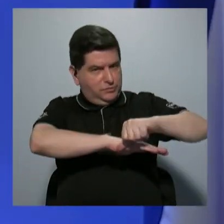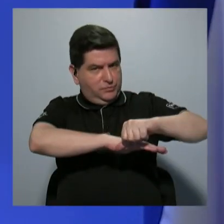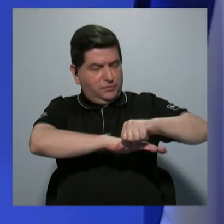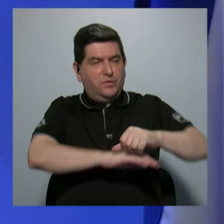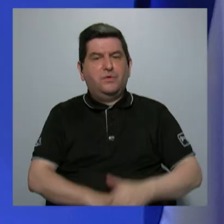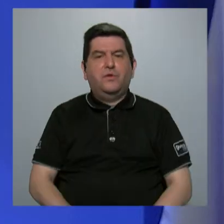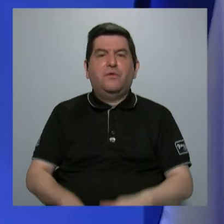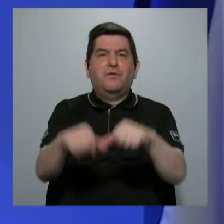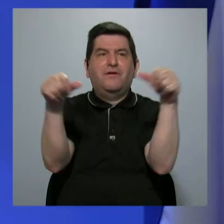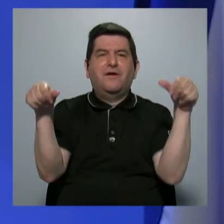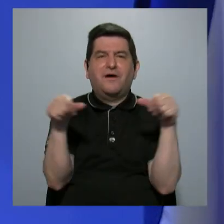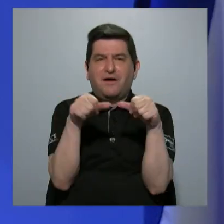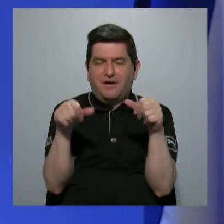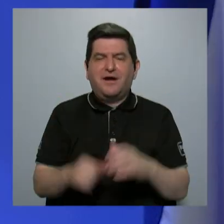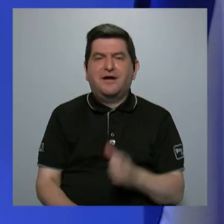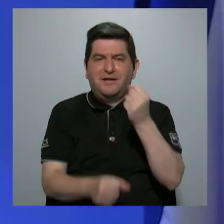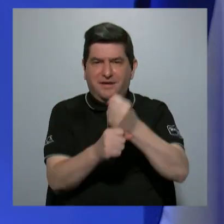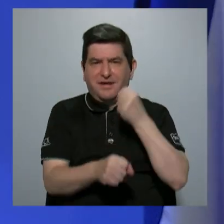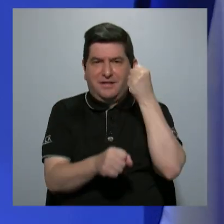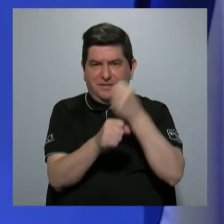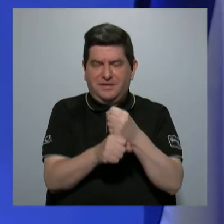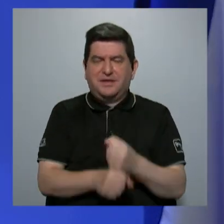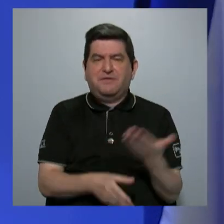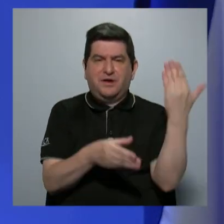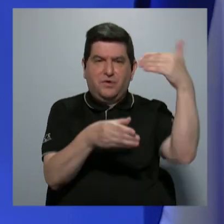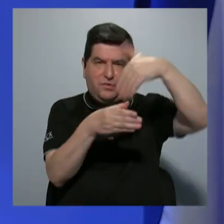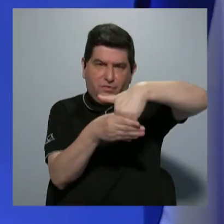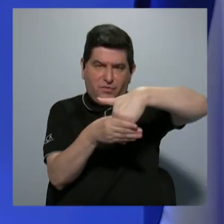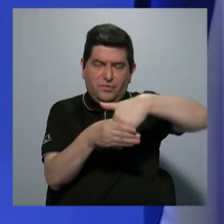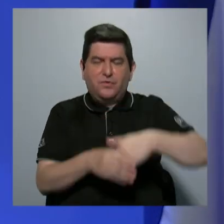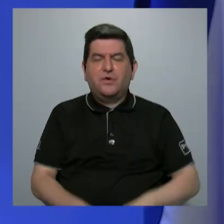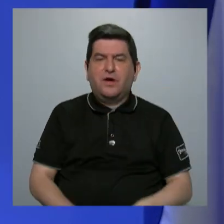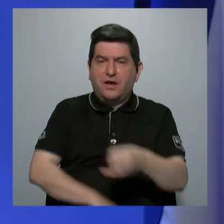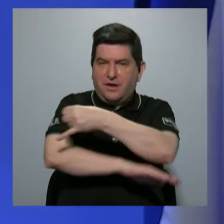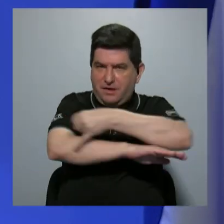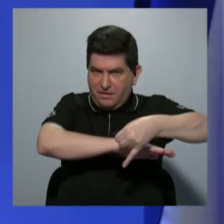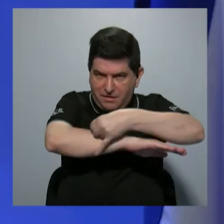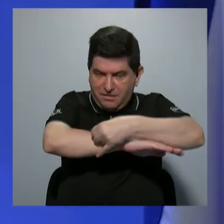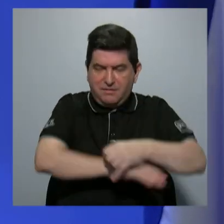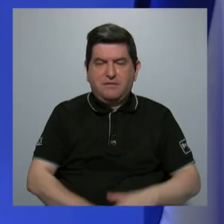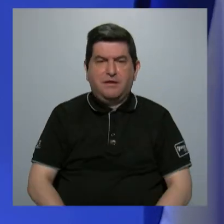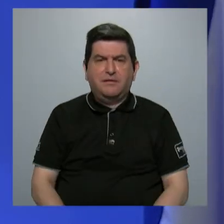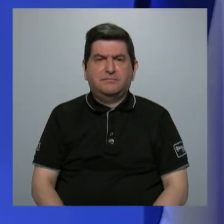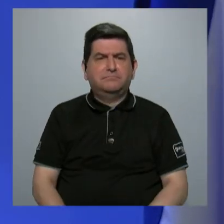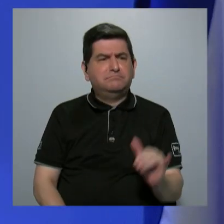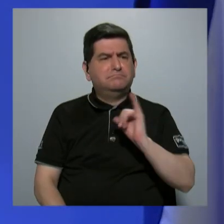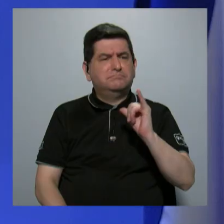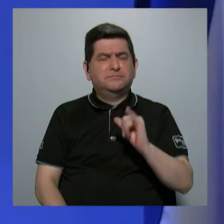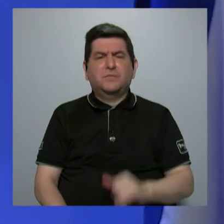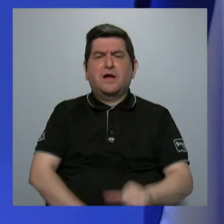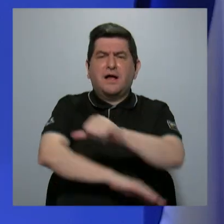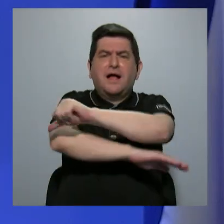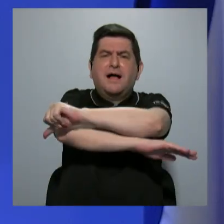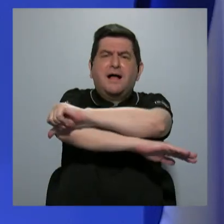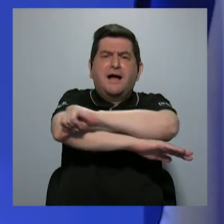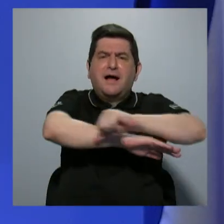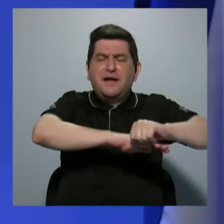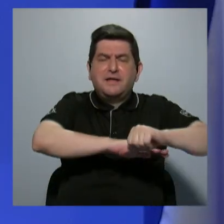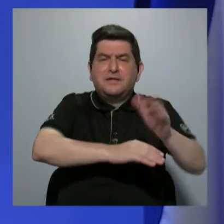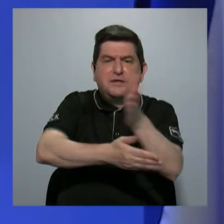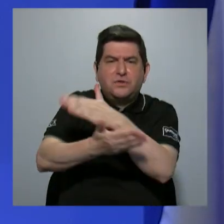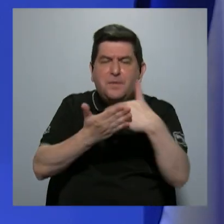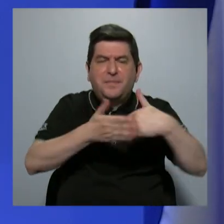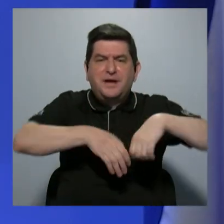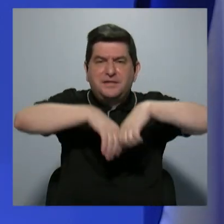un campo de trabajo inserto en el ámbito de la ingeniería, sino también de la arquitectura como parte